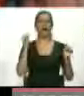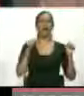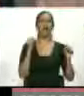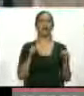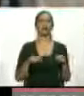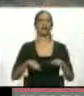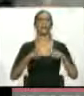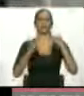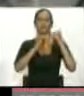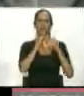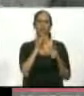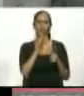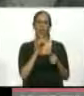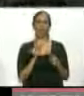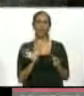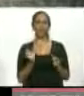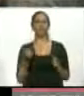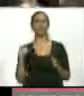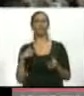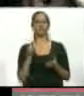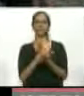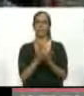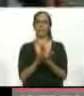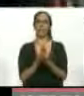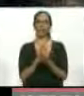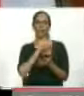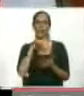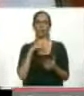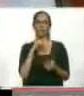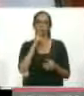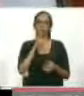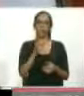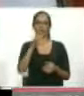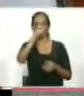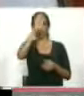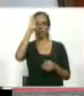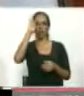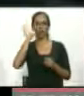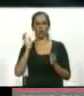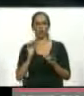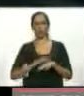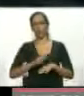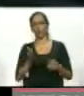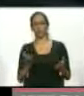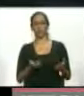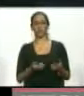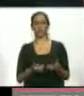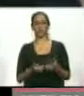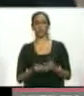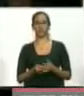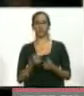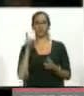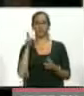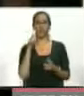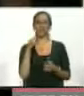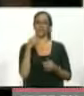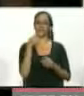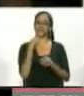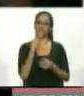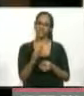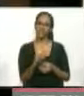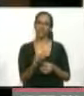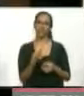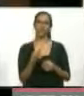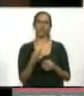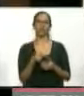informado y el que nos deja siempre a nosotros mal es diosdado cabello porque lo que él viene diciendo que